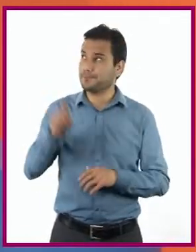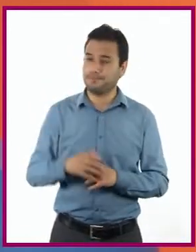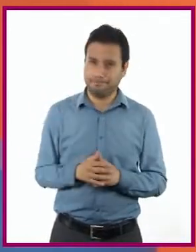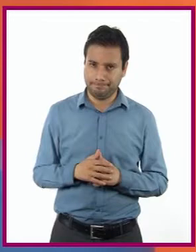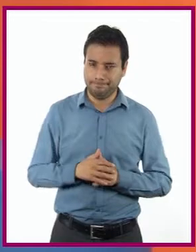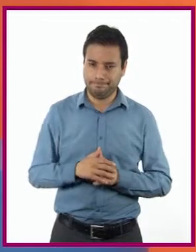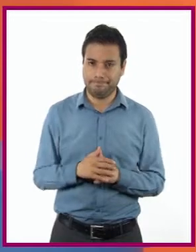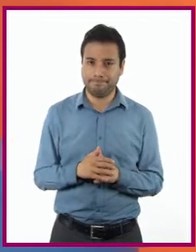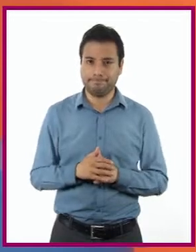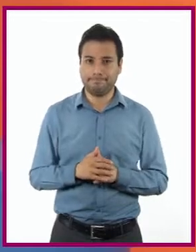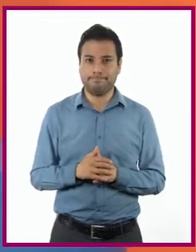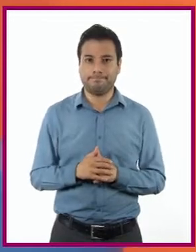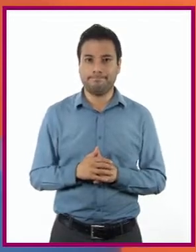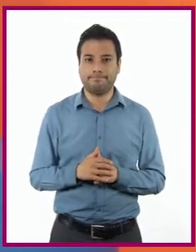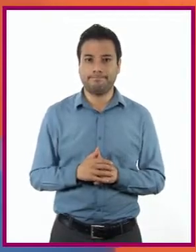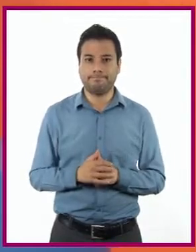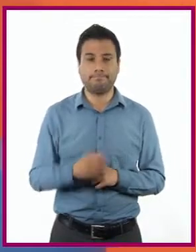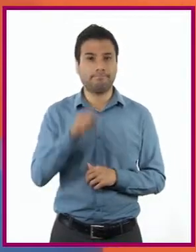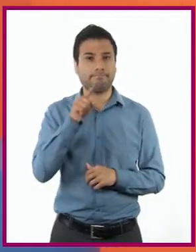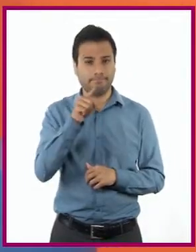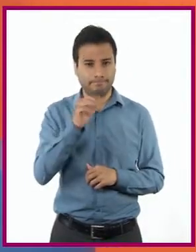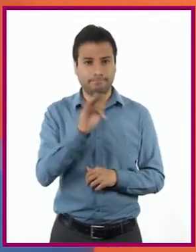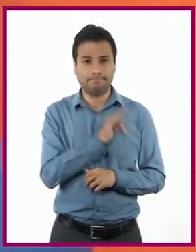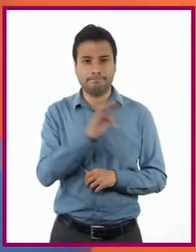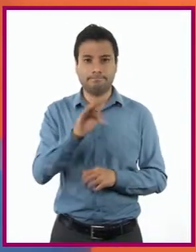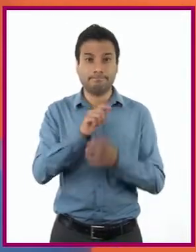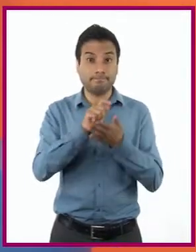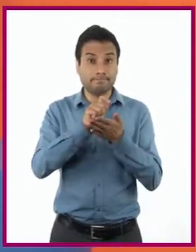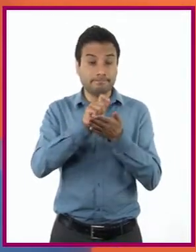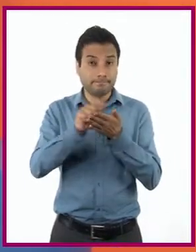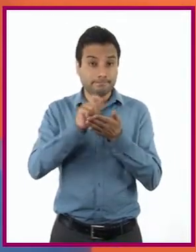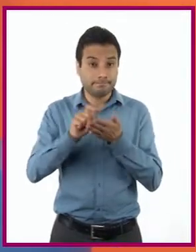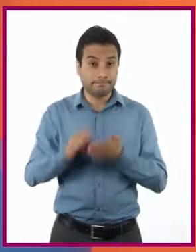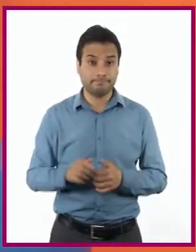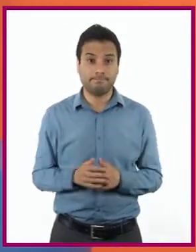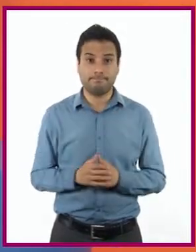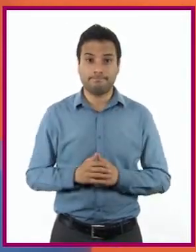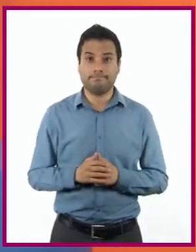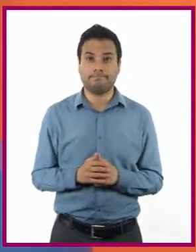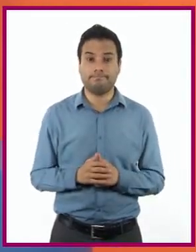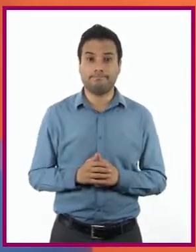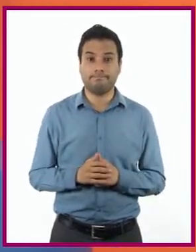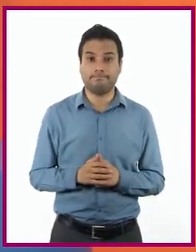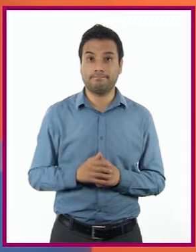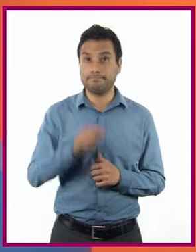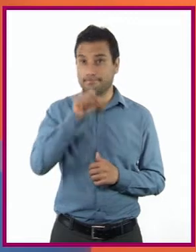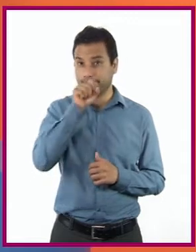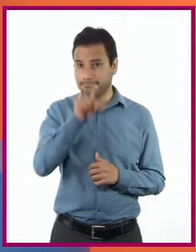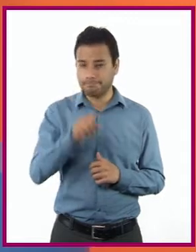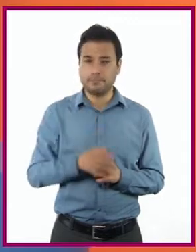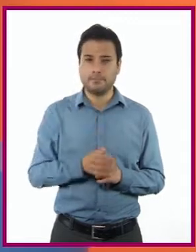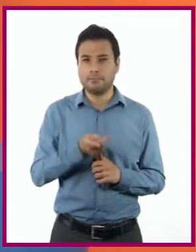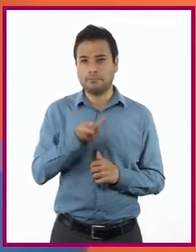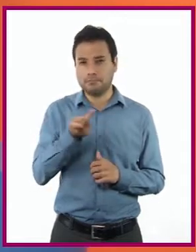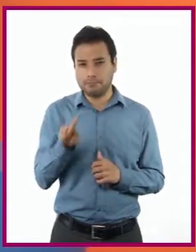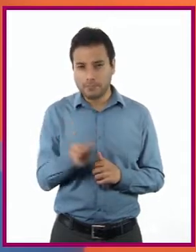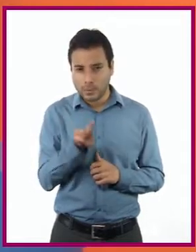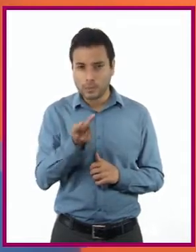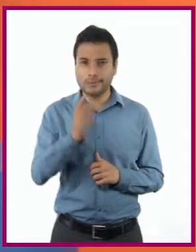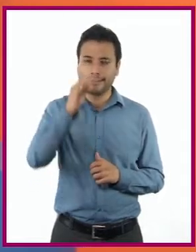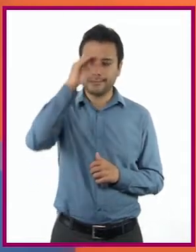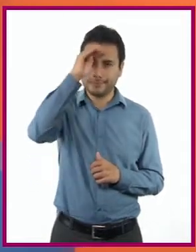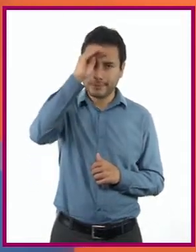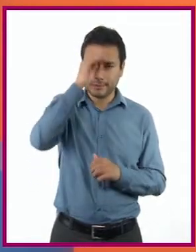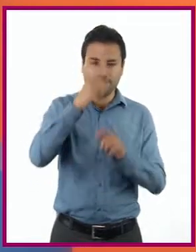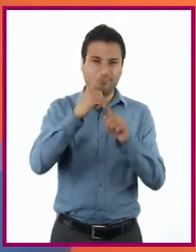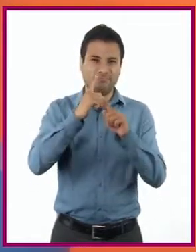regleta. Todo esto para tomar nota de las ideas principales de la sesión, al igual que las preguntas y reflexiones que surjan